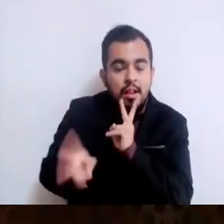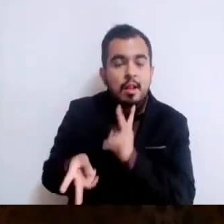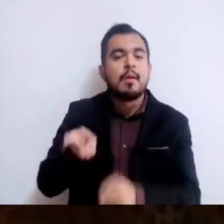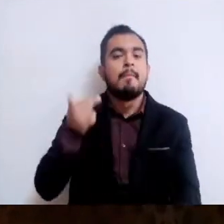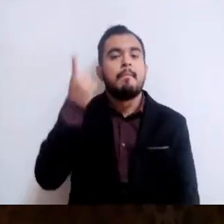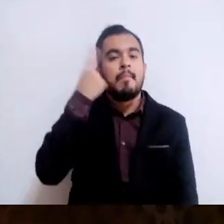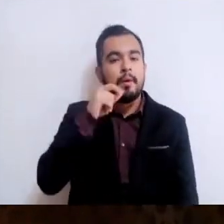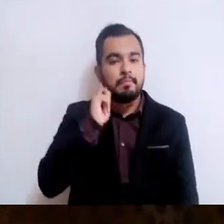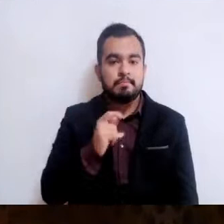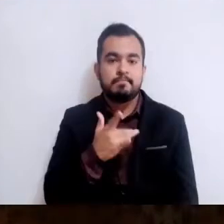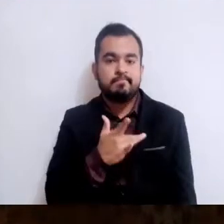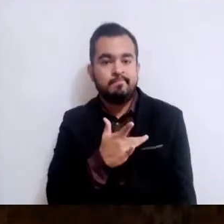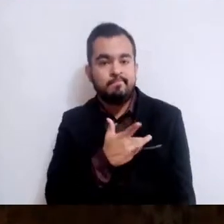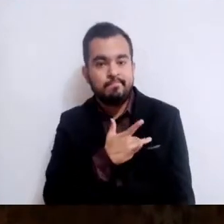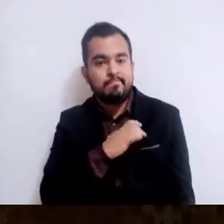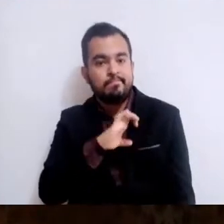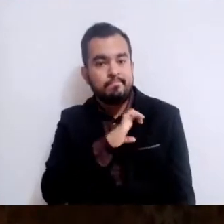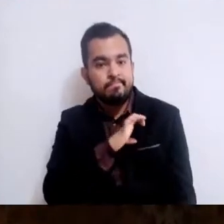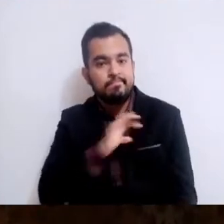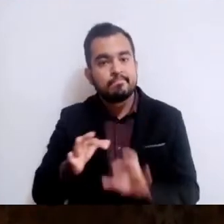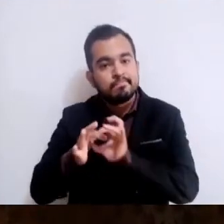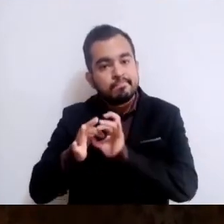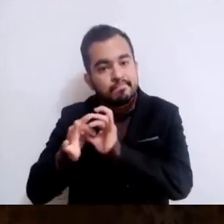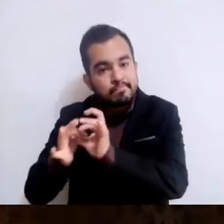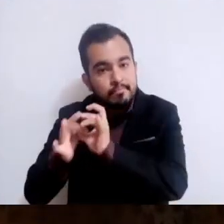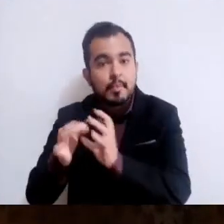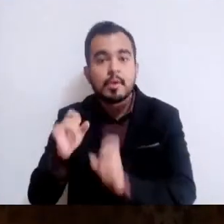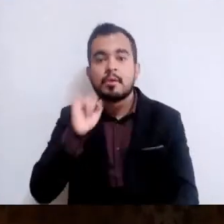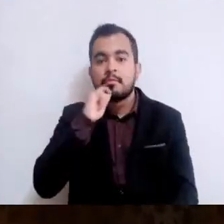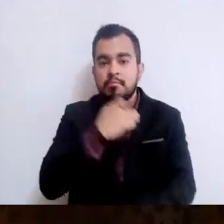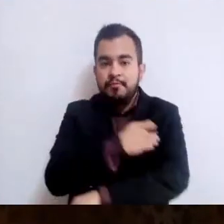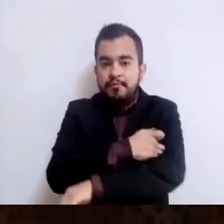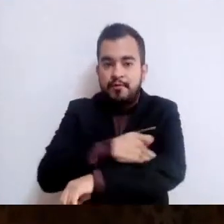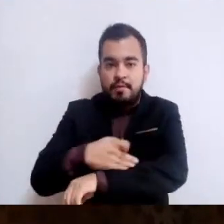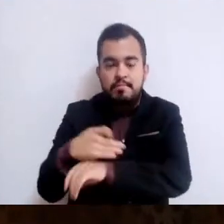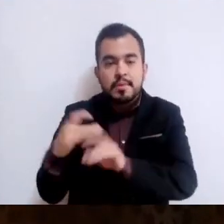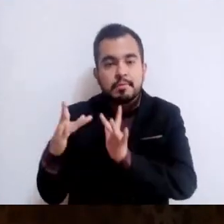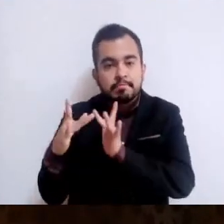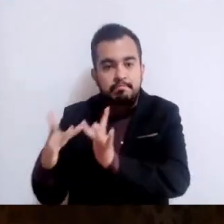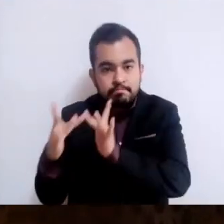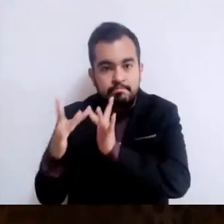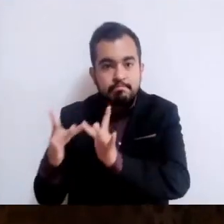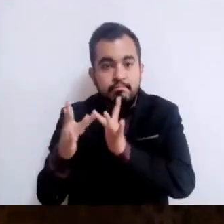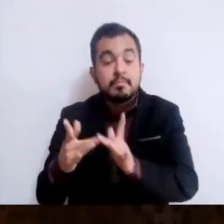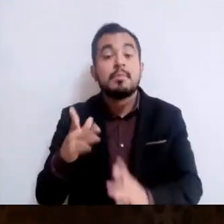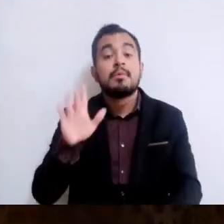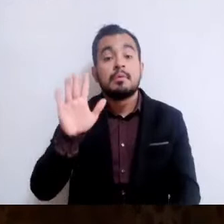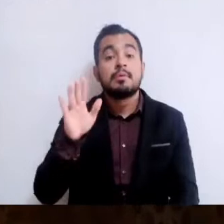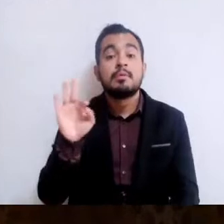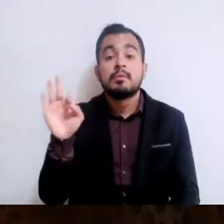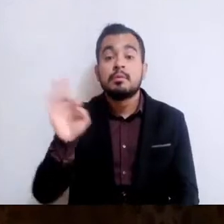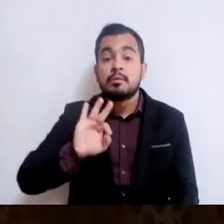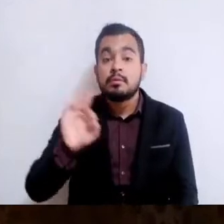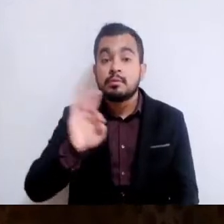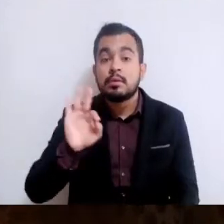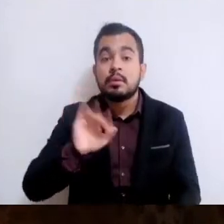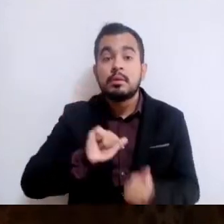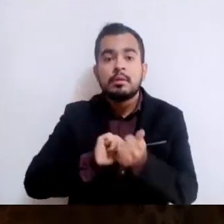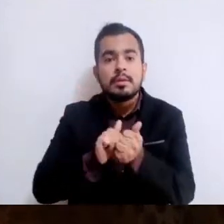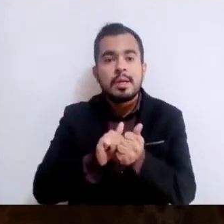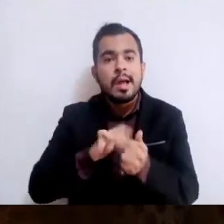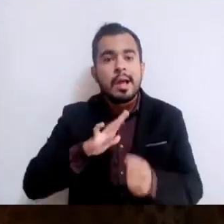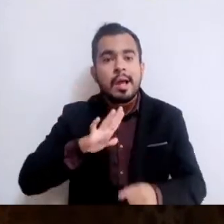lazos afectivos y las relaciones familiares, salvo si ello implicara algún